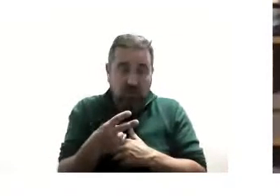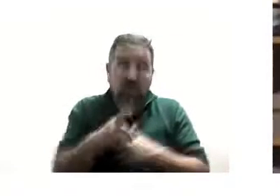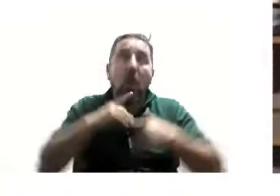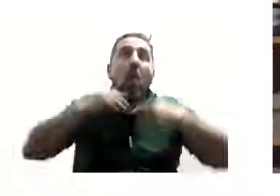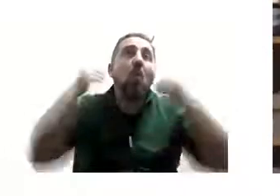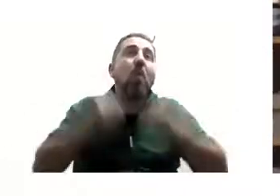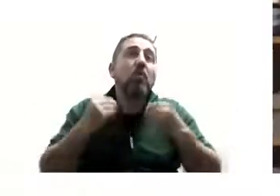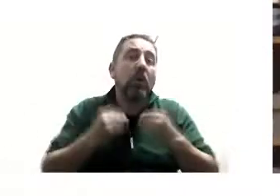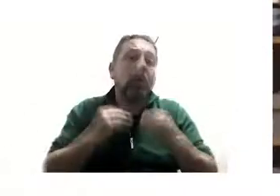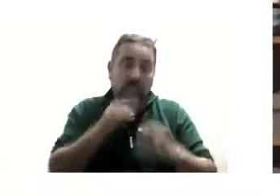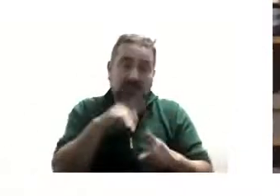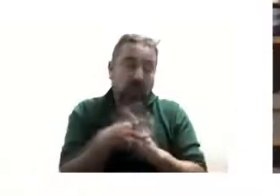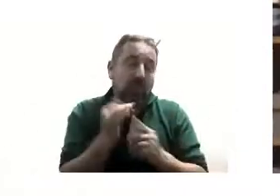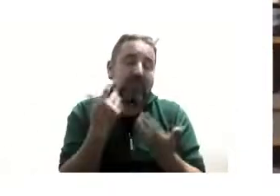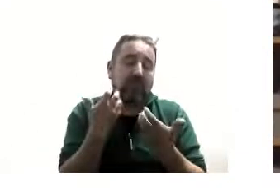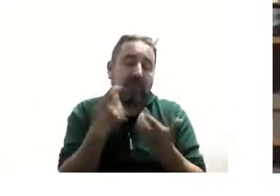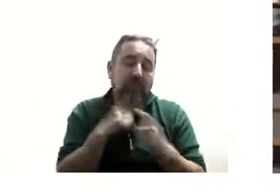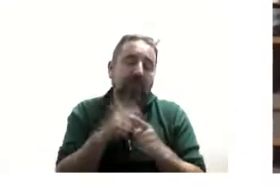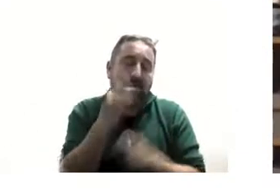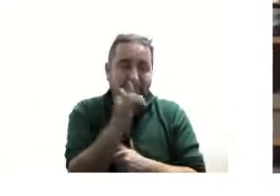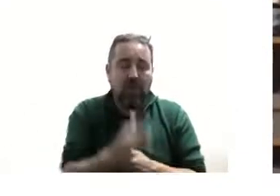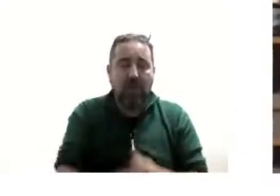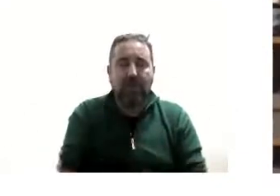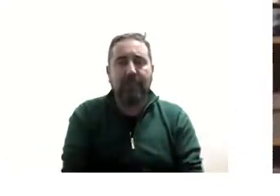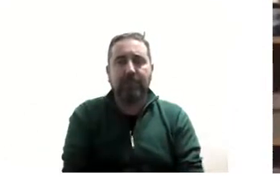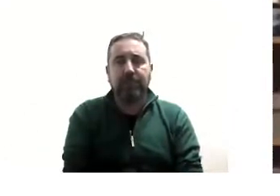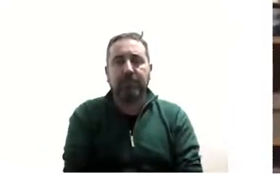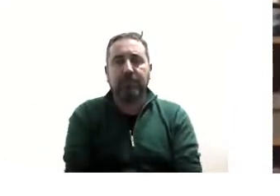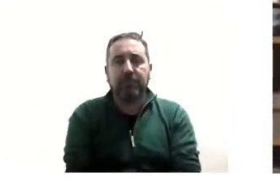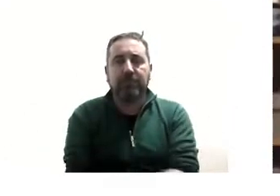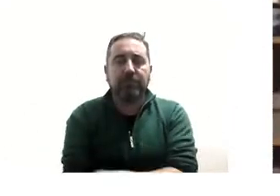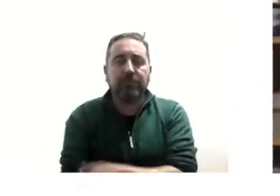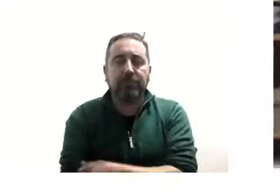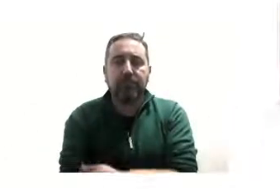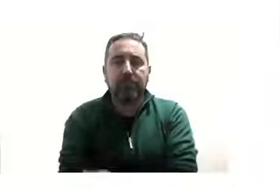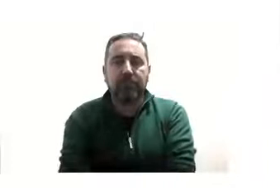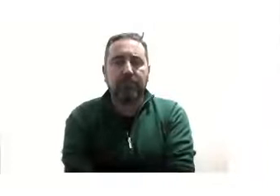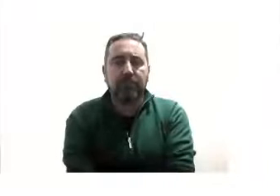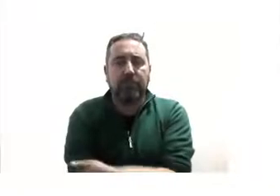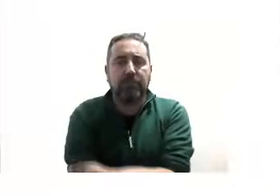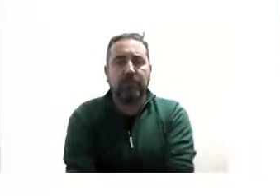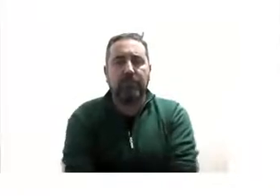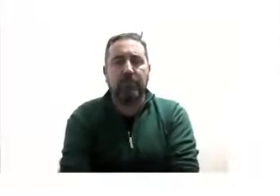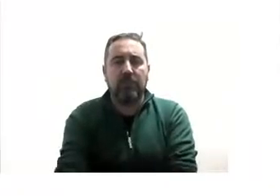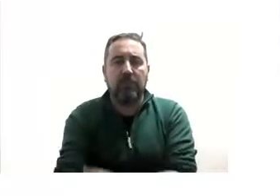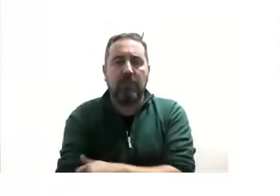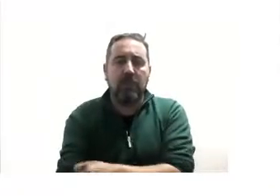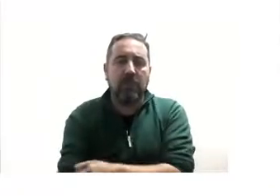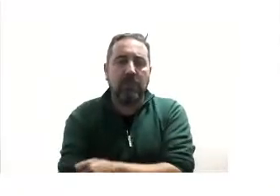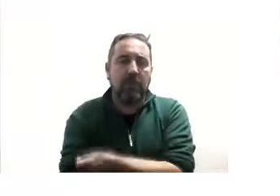buenos con una situación más favorable. Muy bien. Luego